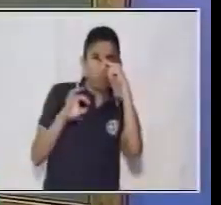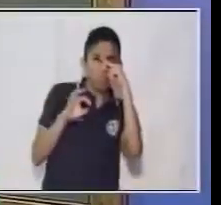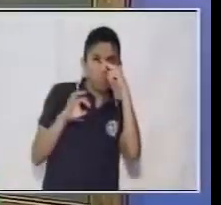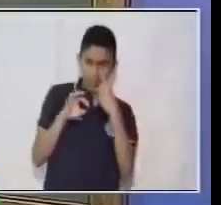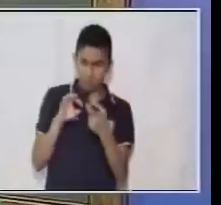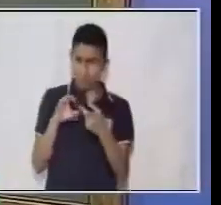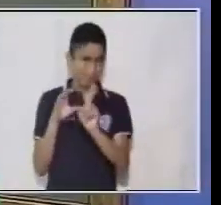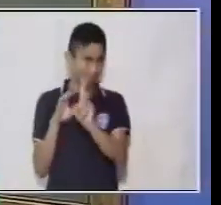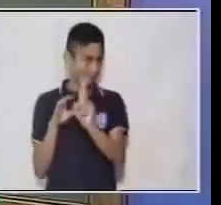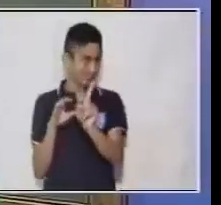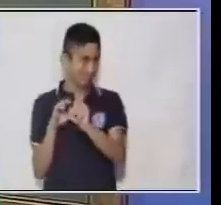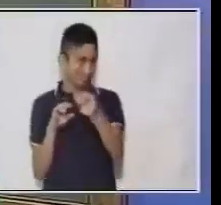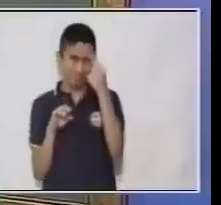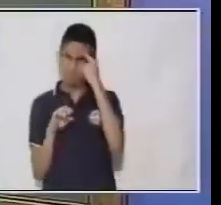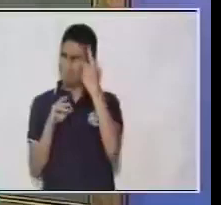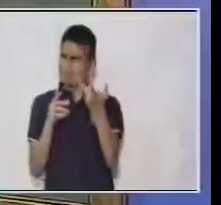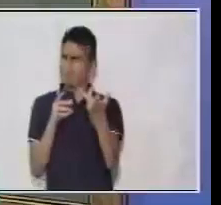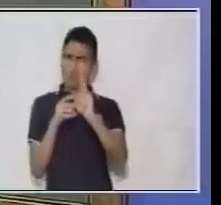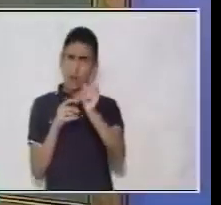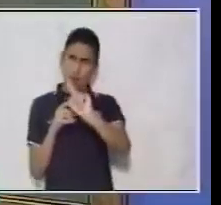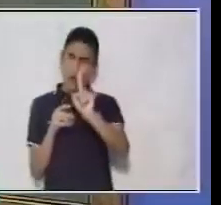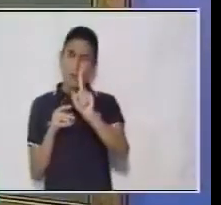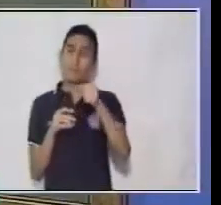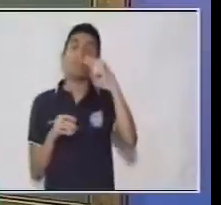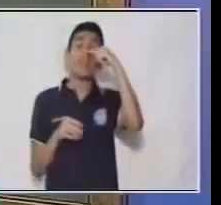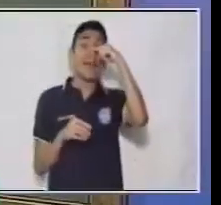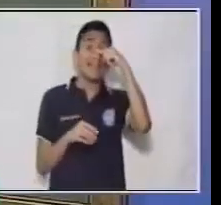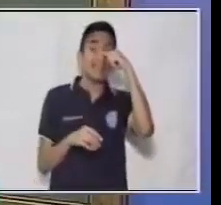T? No, ¿verdad?